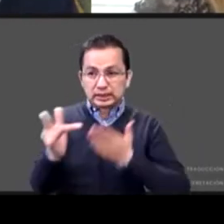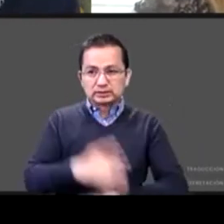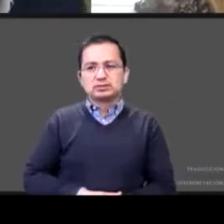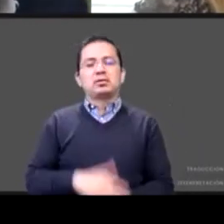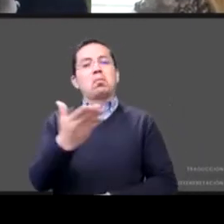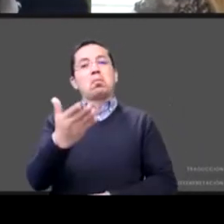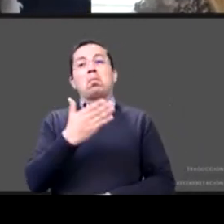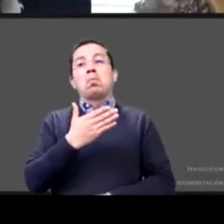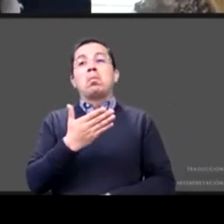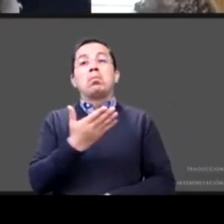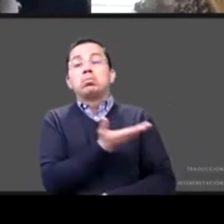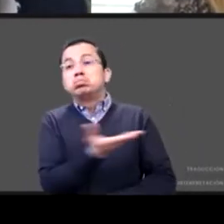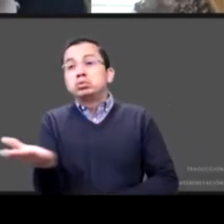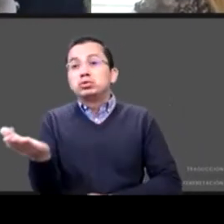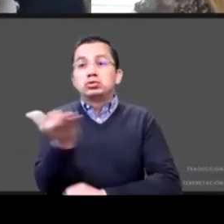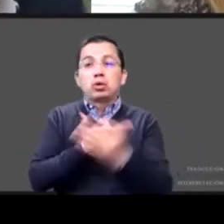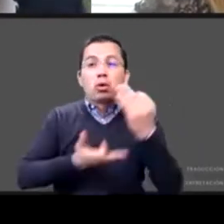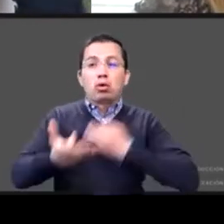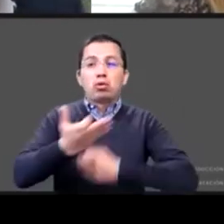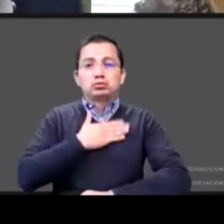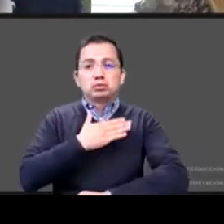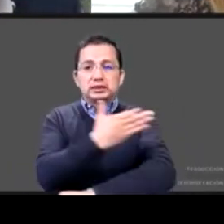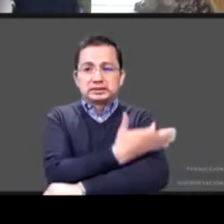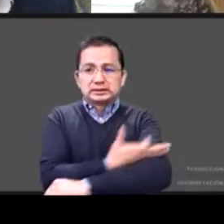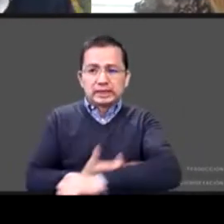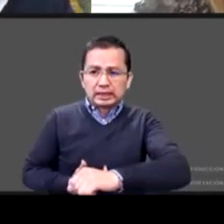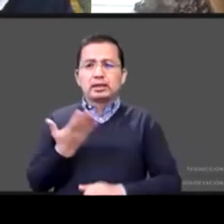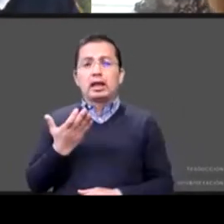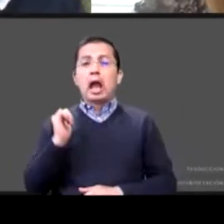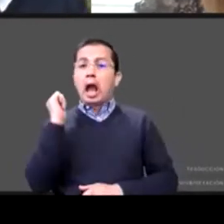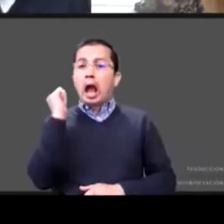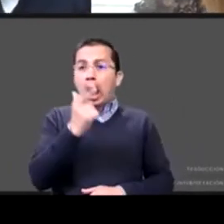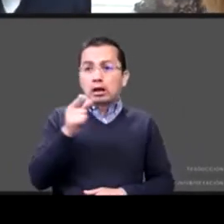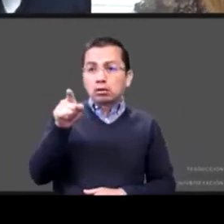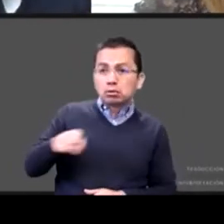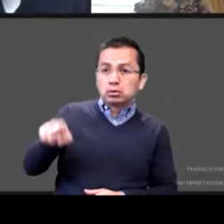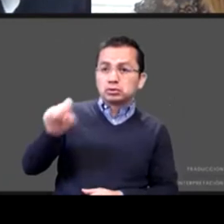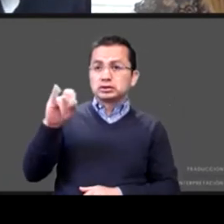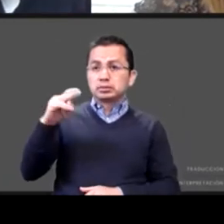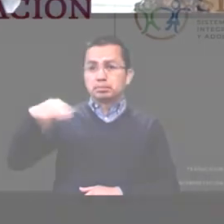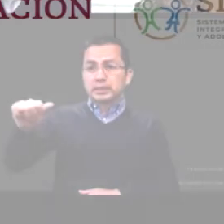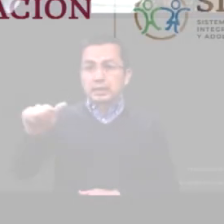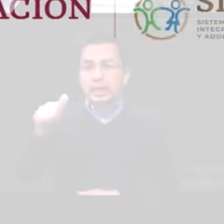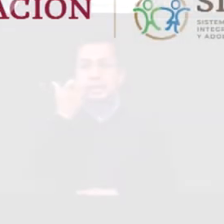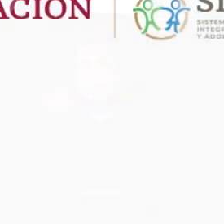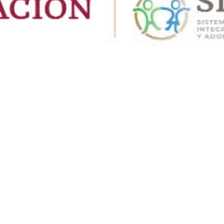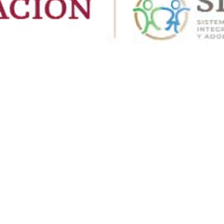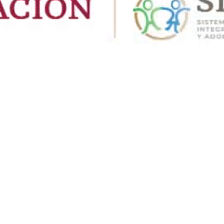a todos. No sé si por parte de la organización hay algún mensaje o ya podemos despedir así a la gente.